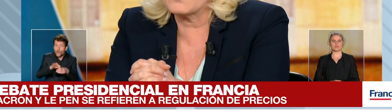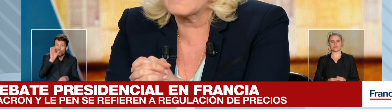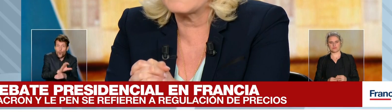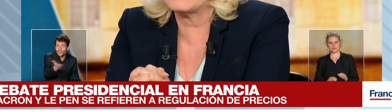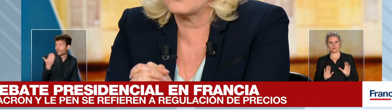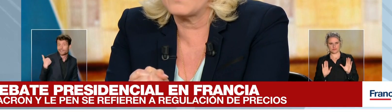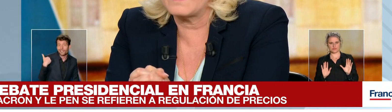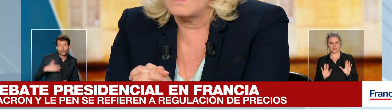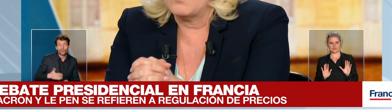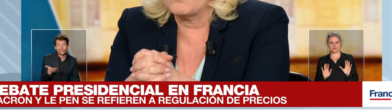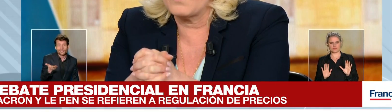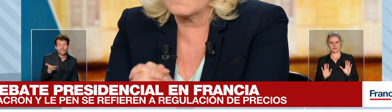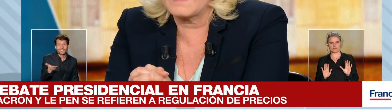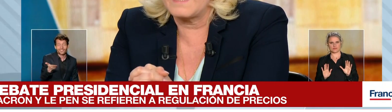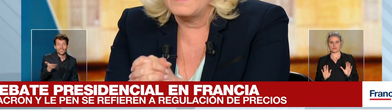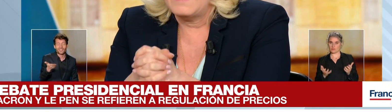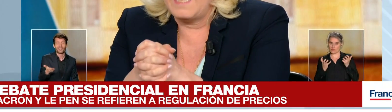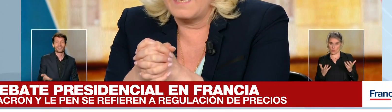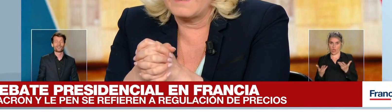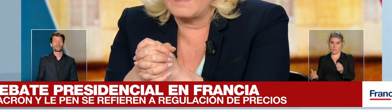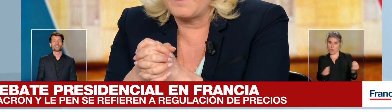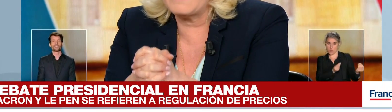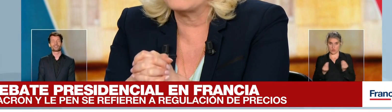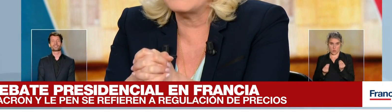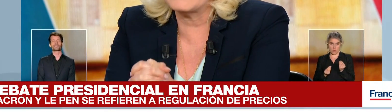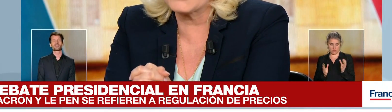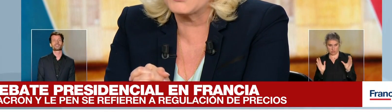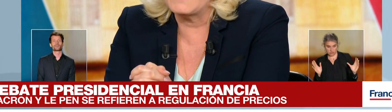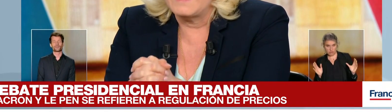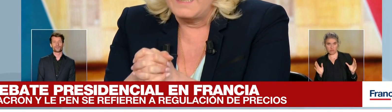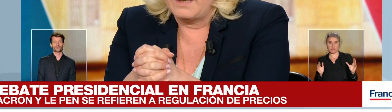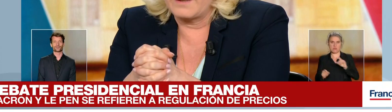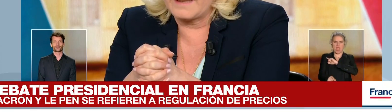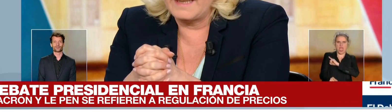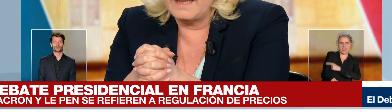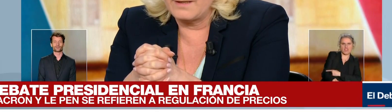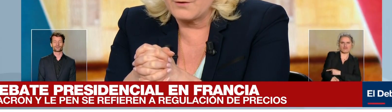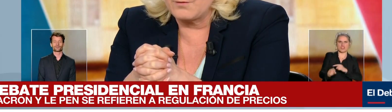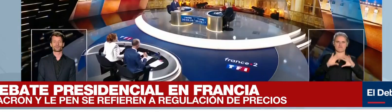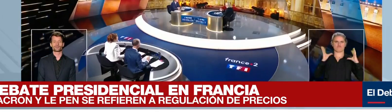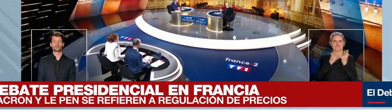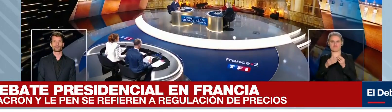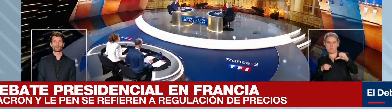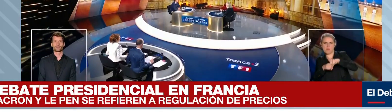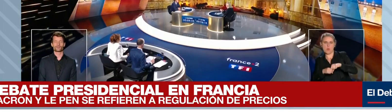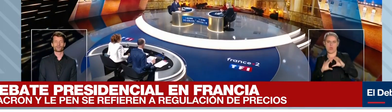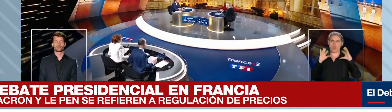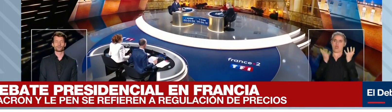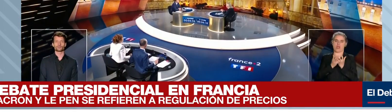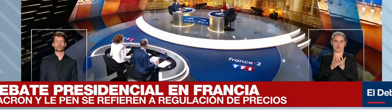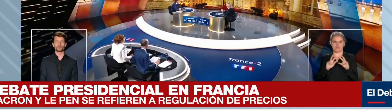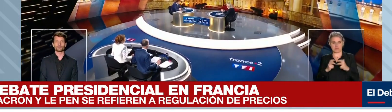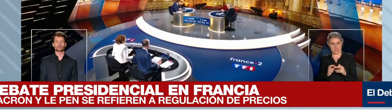bloqueo de los precios. Porque quiero restituirles a los franceses los precios de la energía, que